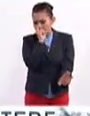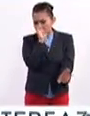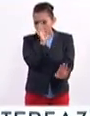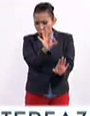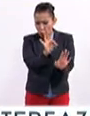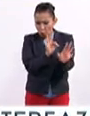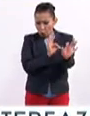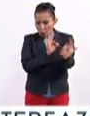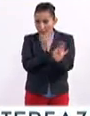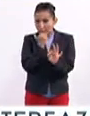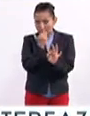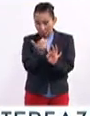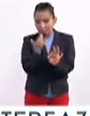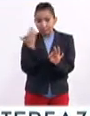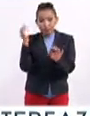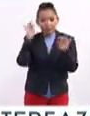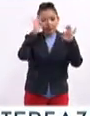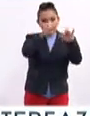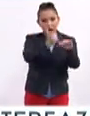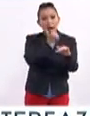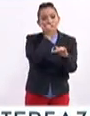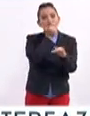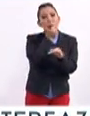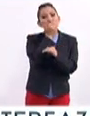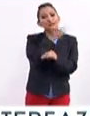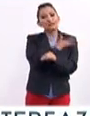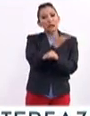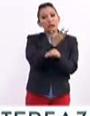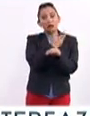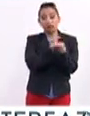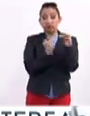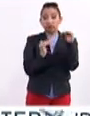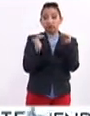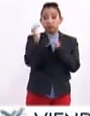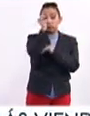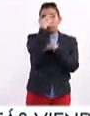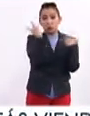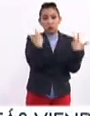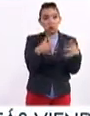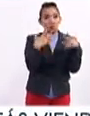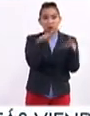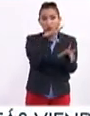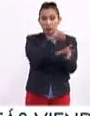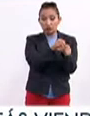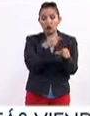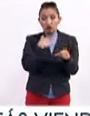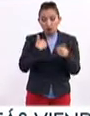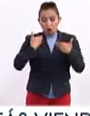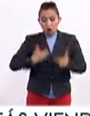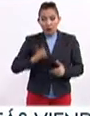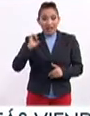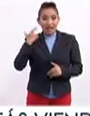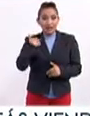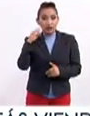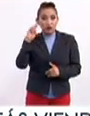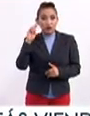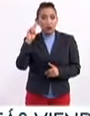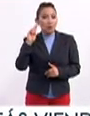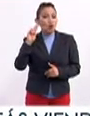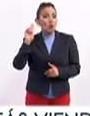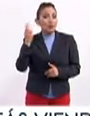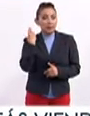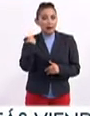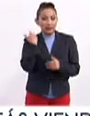en los cuales acceden estudiantes que tienen un background bastante completo. Yo personalmente soy egresado de la Universidad Autónoma del